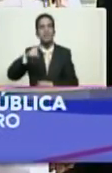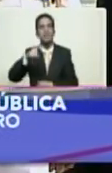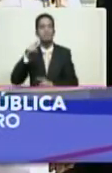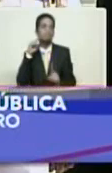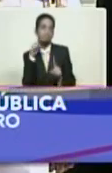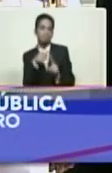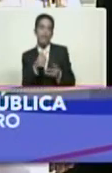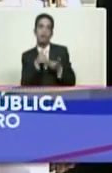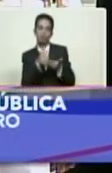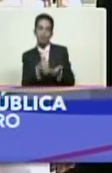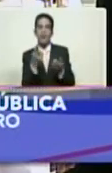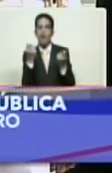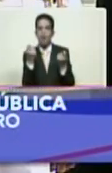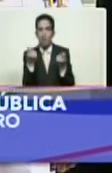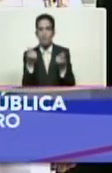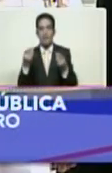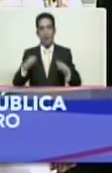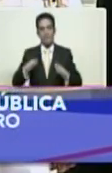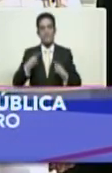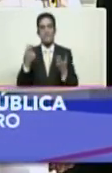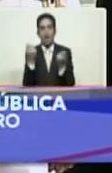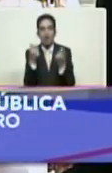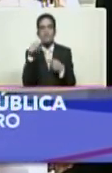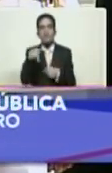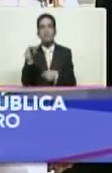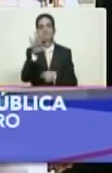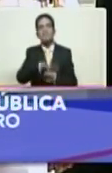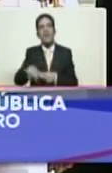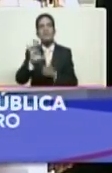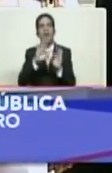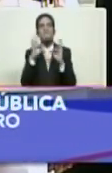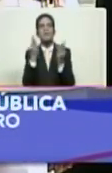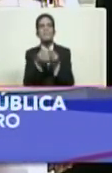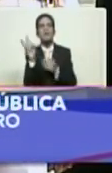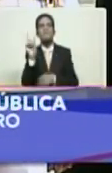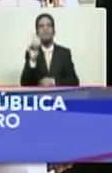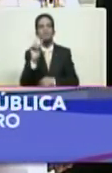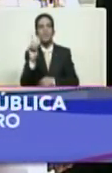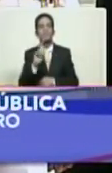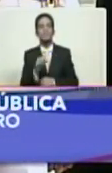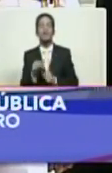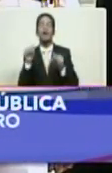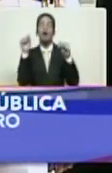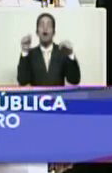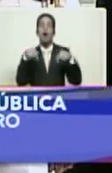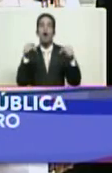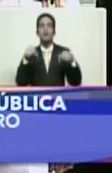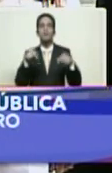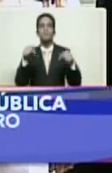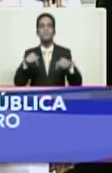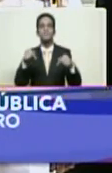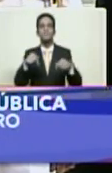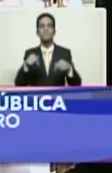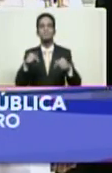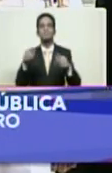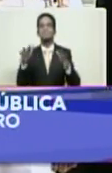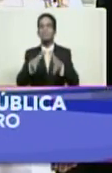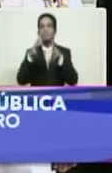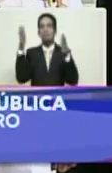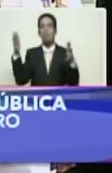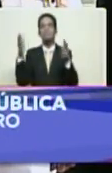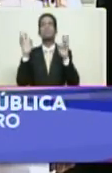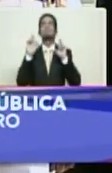vida económica de la familia venezolana. Voy con grandes esperanzas